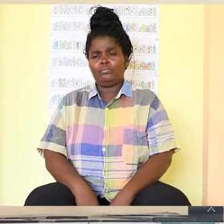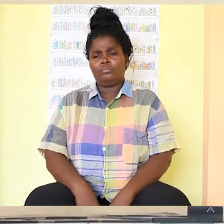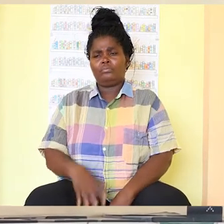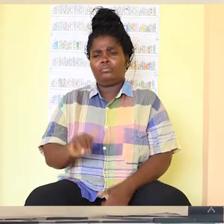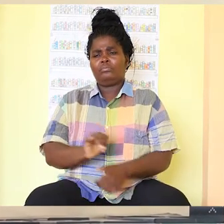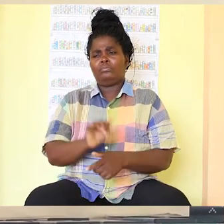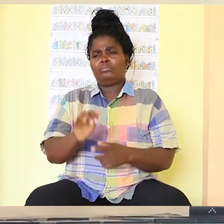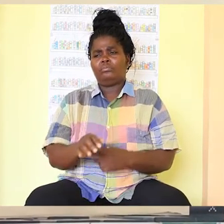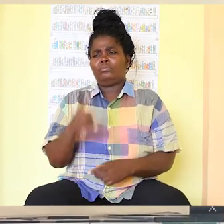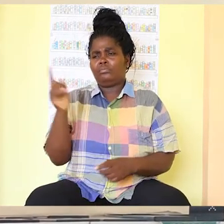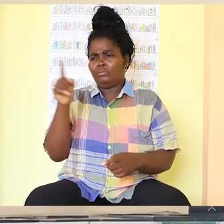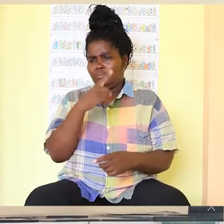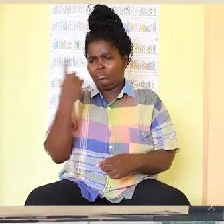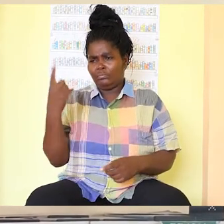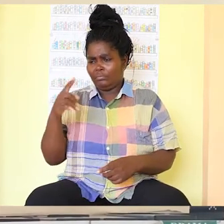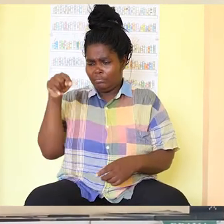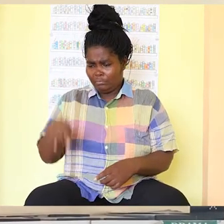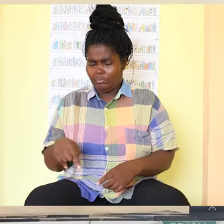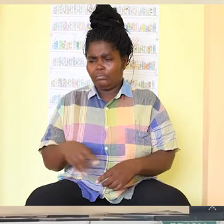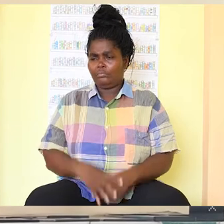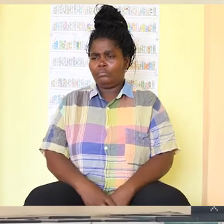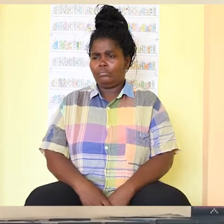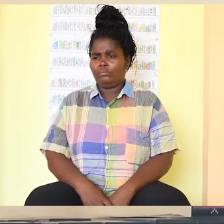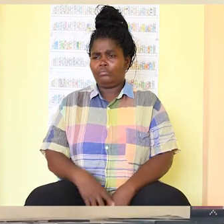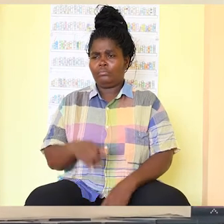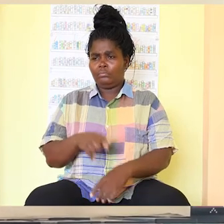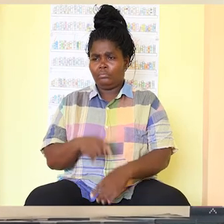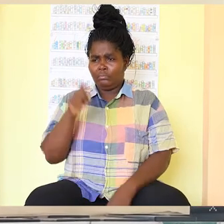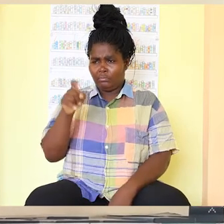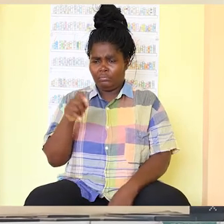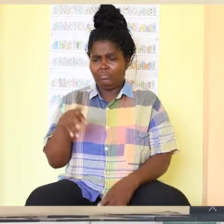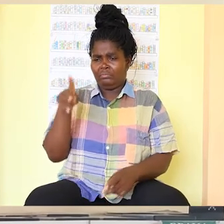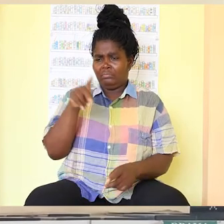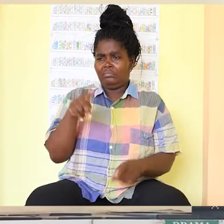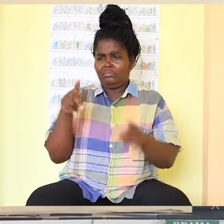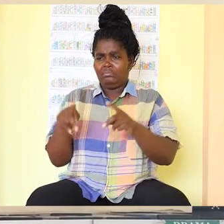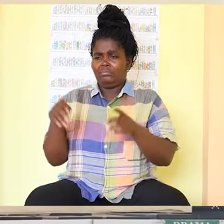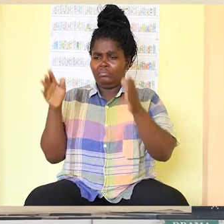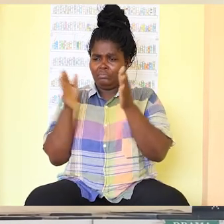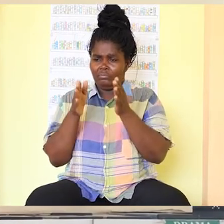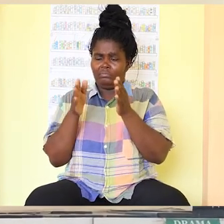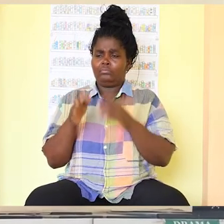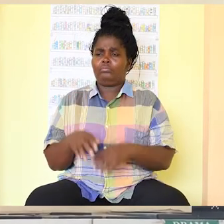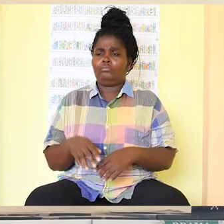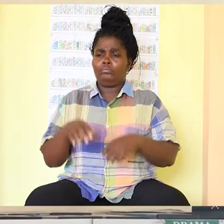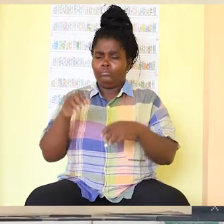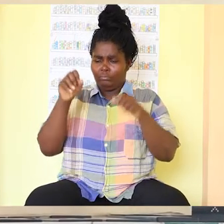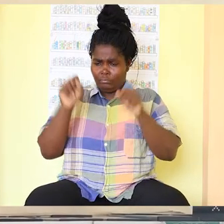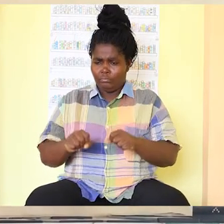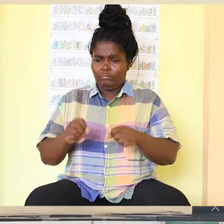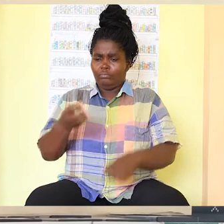Nunca ha pasado nadie por aquí, pero con ese chivo chivón mediano podré